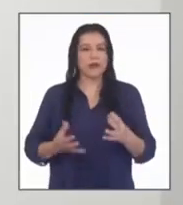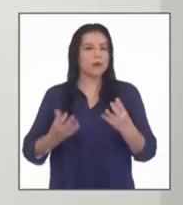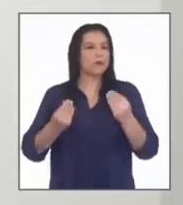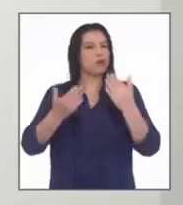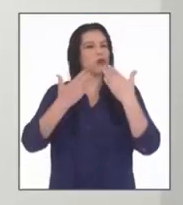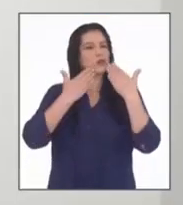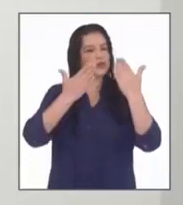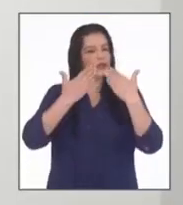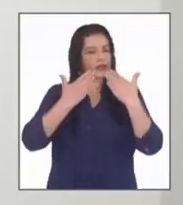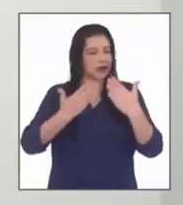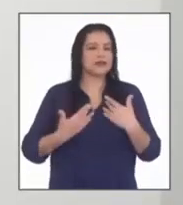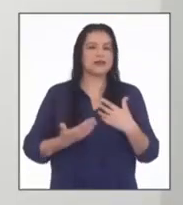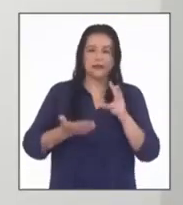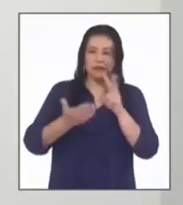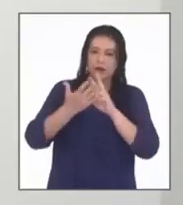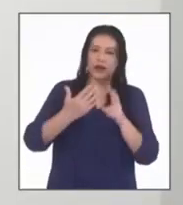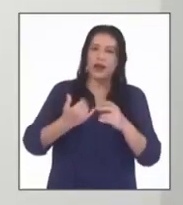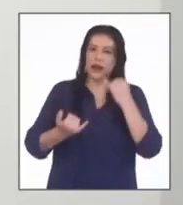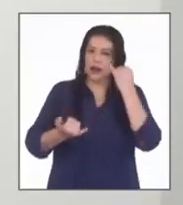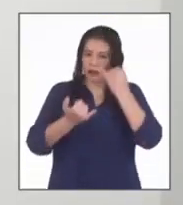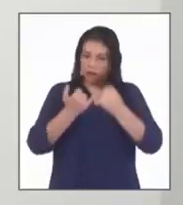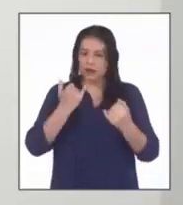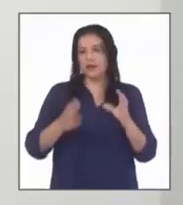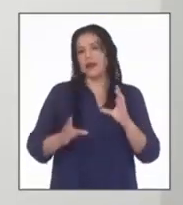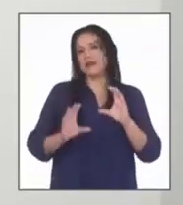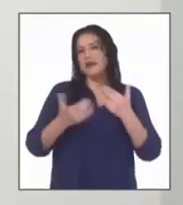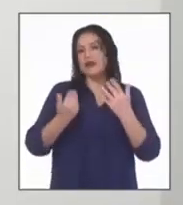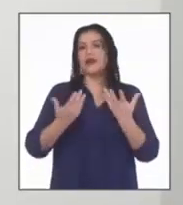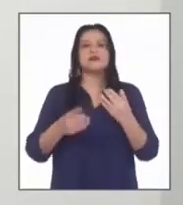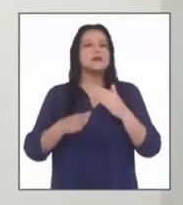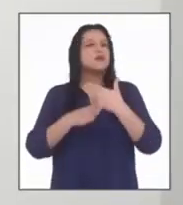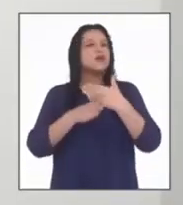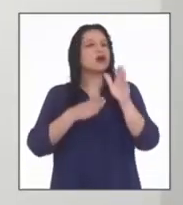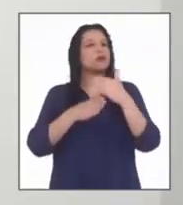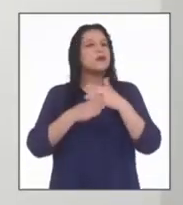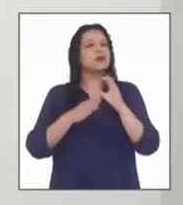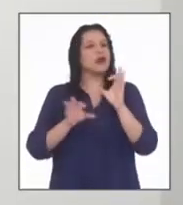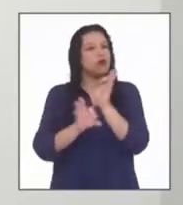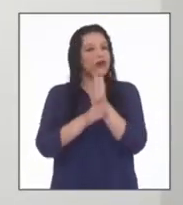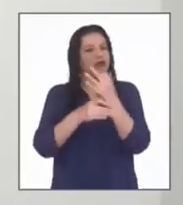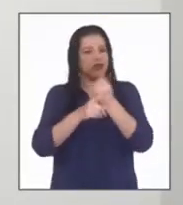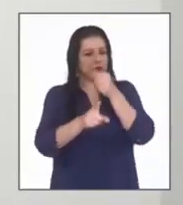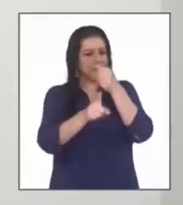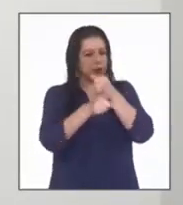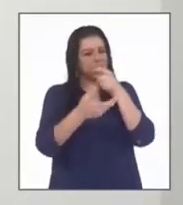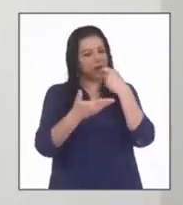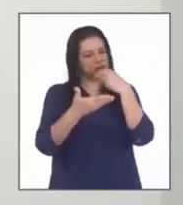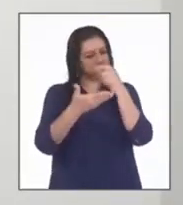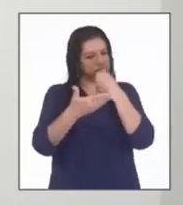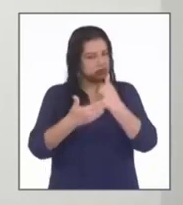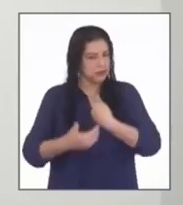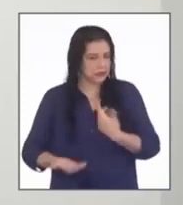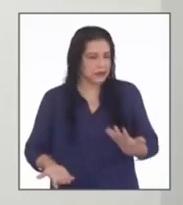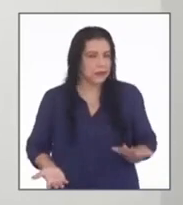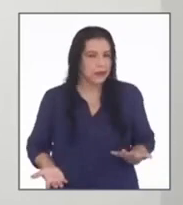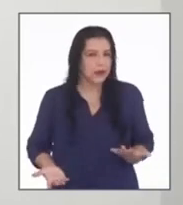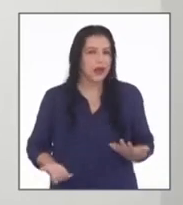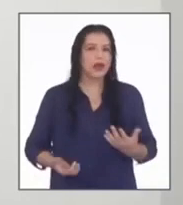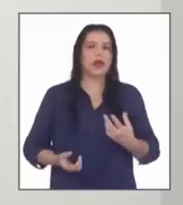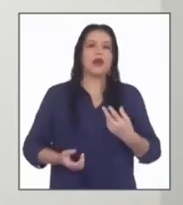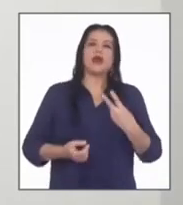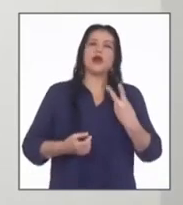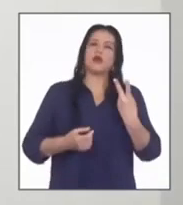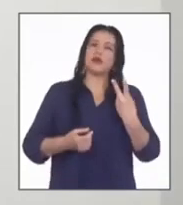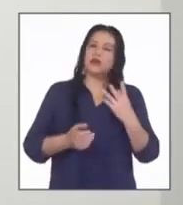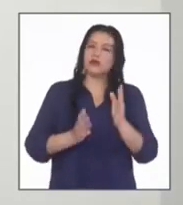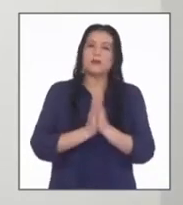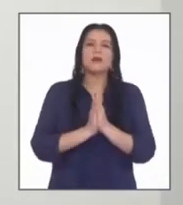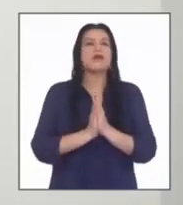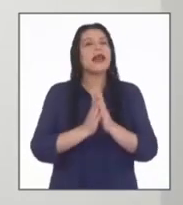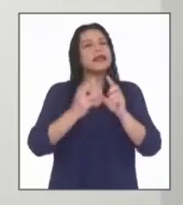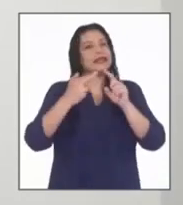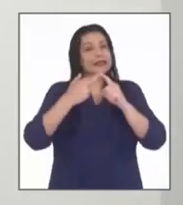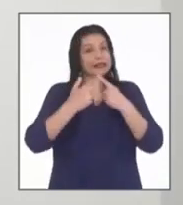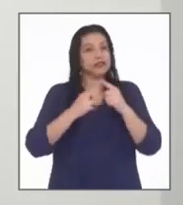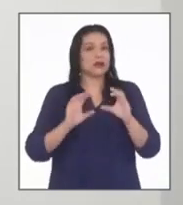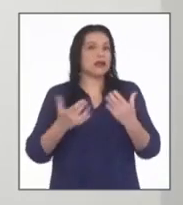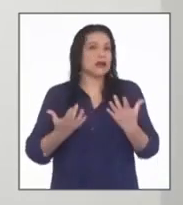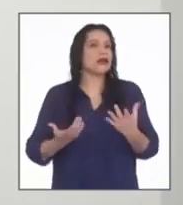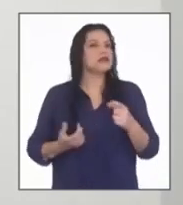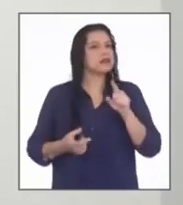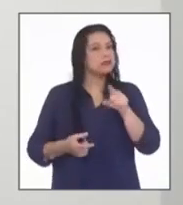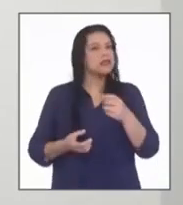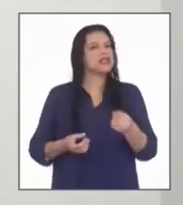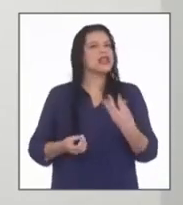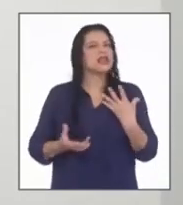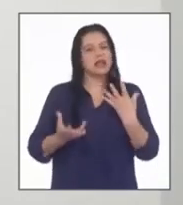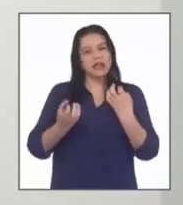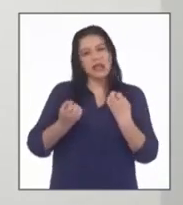Muchas gracias. Al final del programa les compartiré una ficha autoevaluativa. Junior, Stephanie, al inicio del programa me